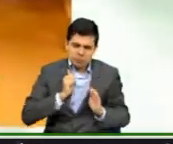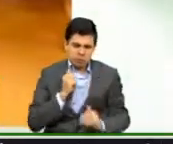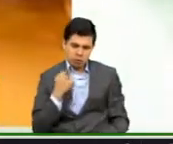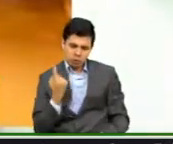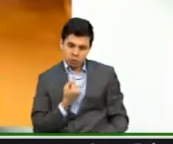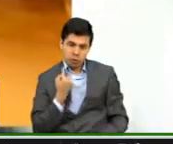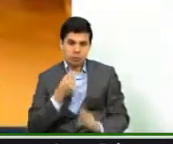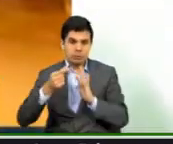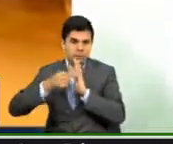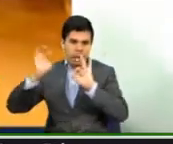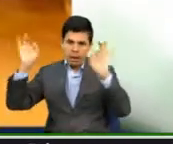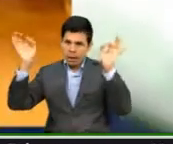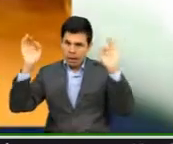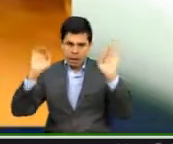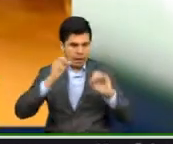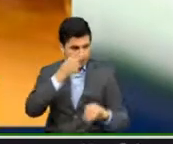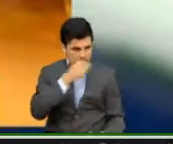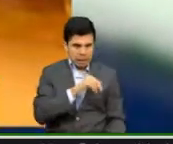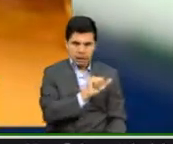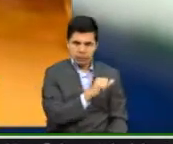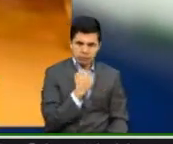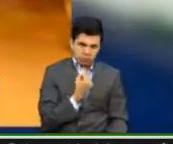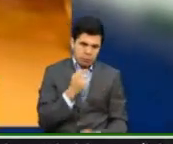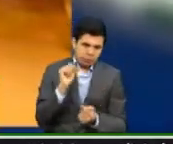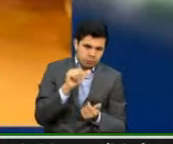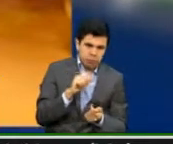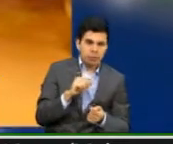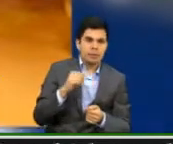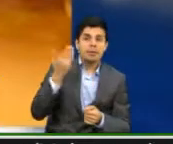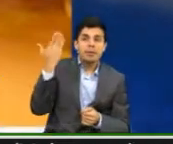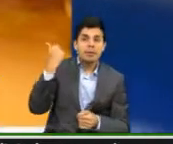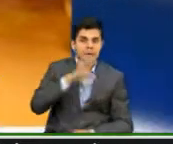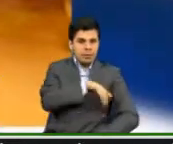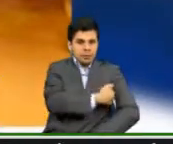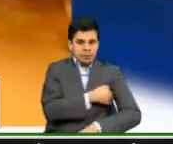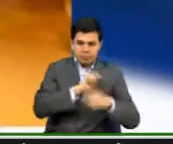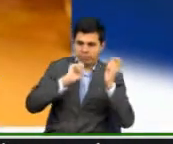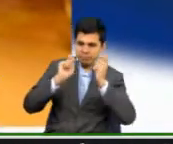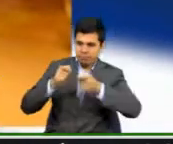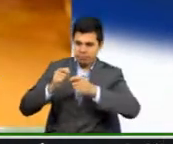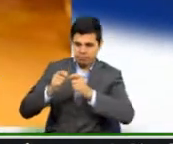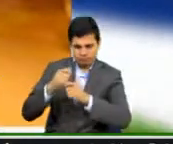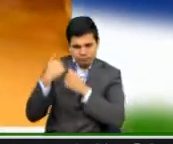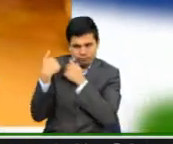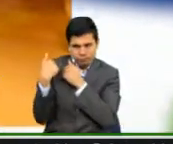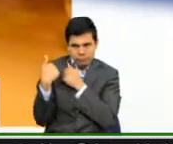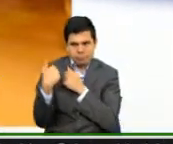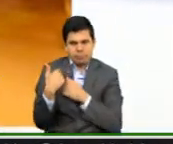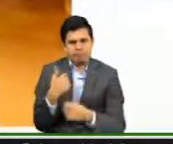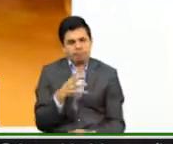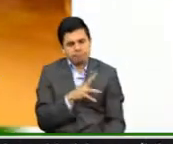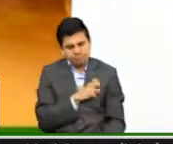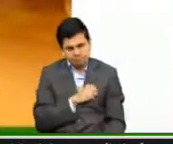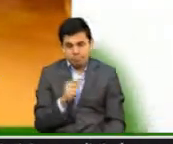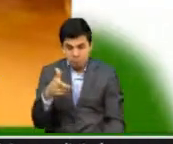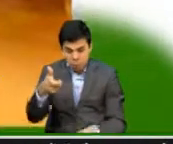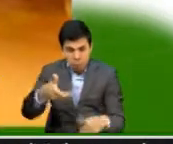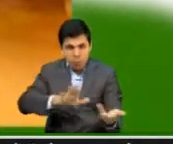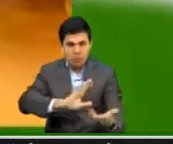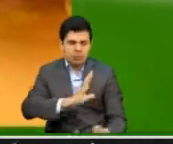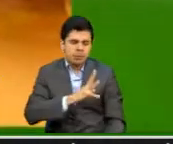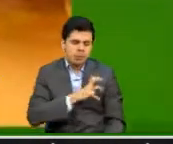madre soltera, sola. Acaba de ser nombrado por el ministerio y no, esto es un golpe